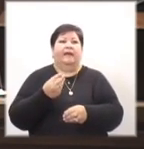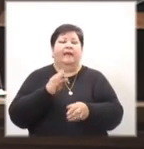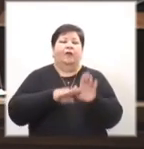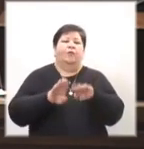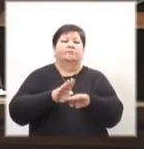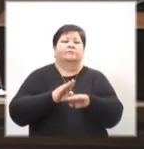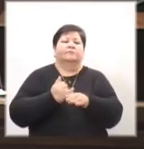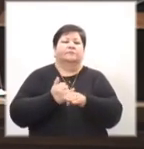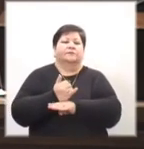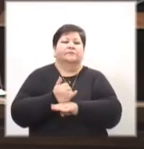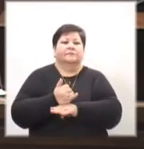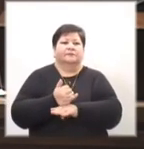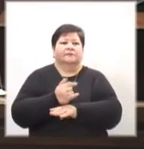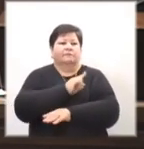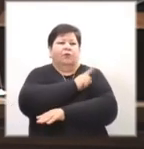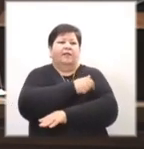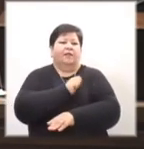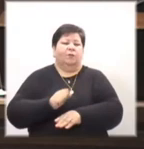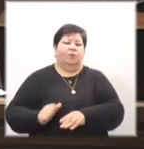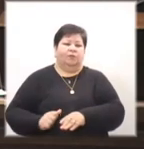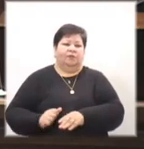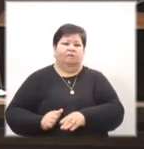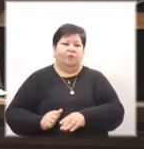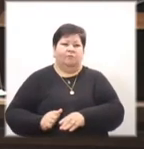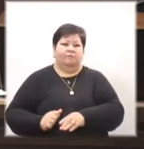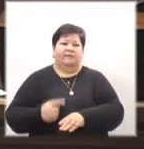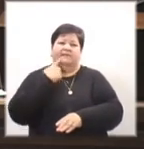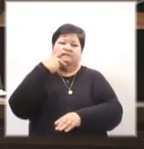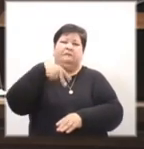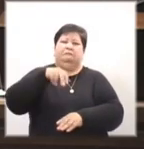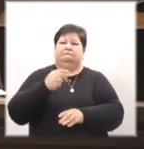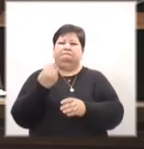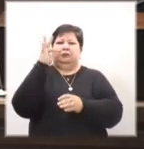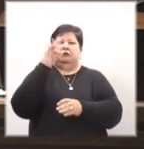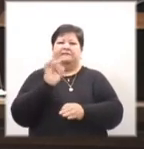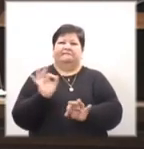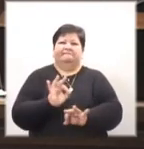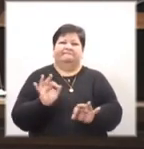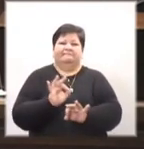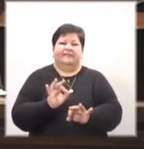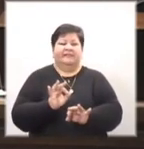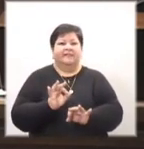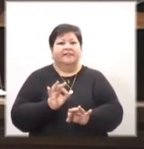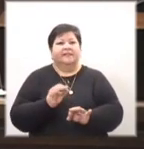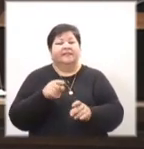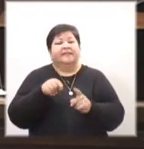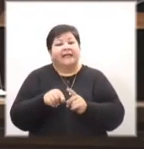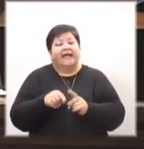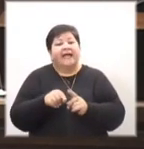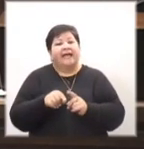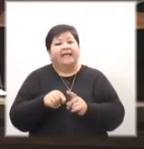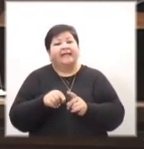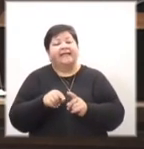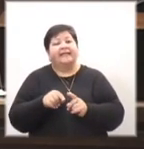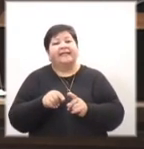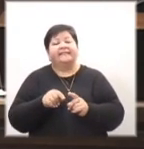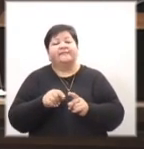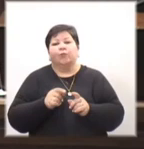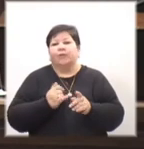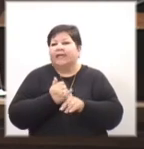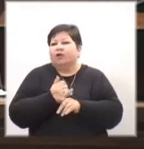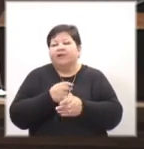reconocía y se había negado hasta ese momento a corregir. Aún así entendemos que persiste un error de diseño que el propio